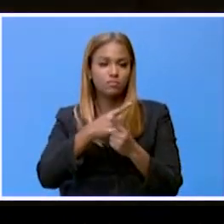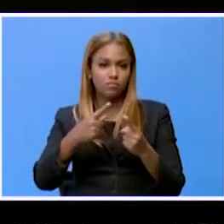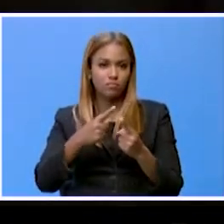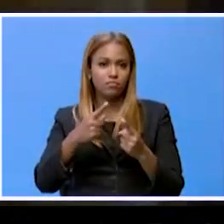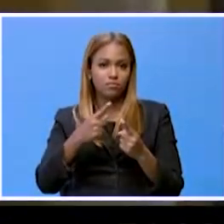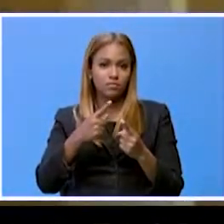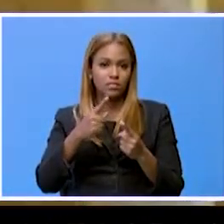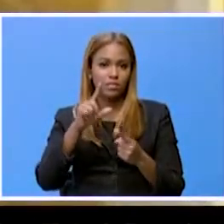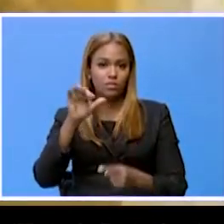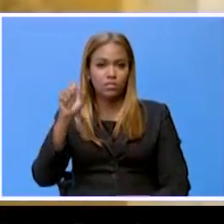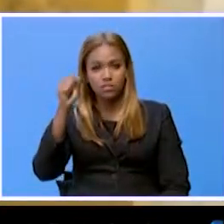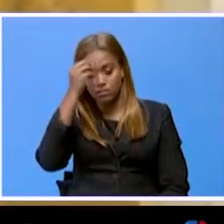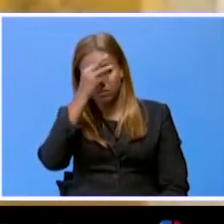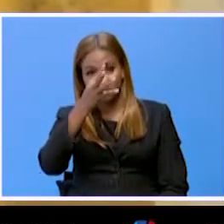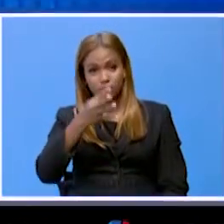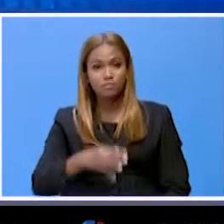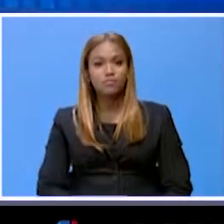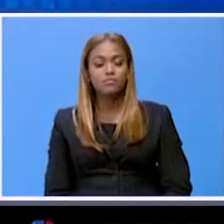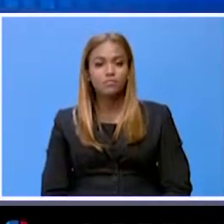Noticias, Luis Villaverde.